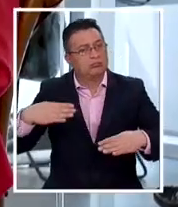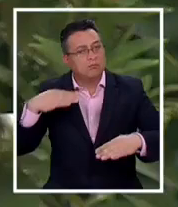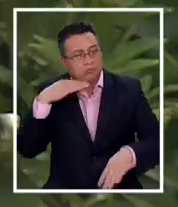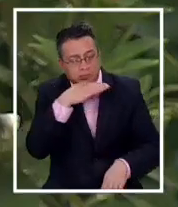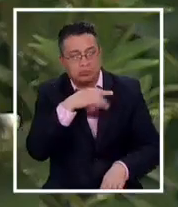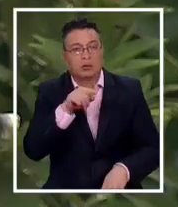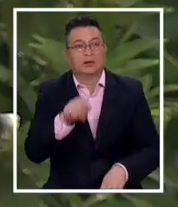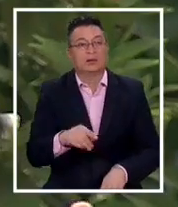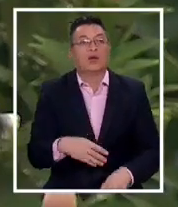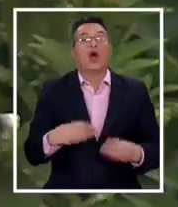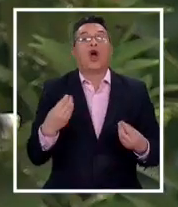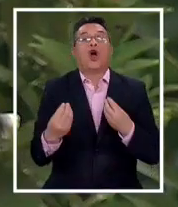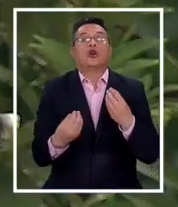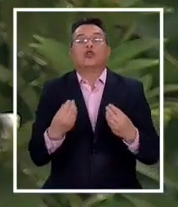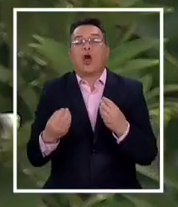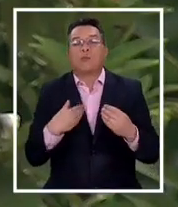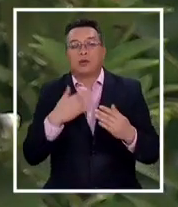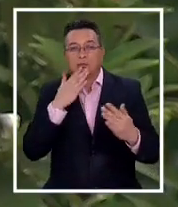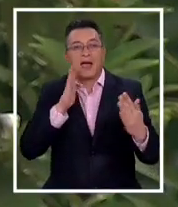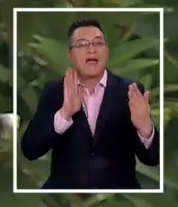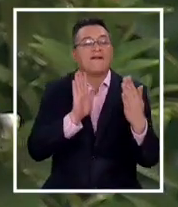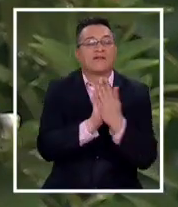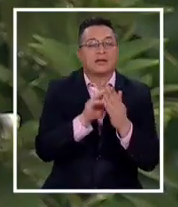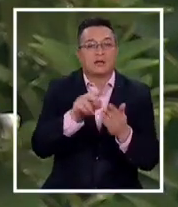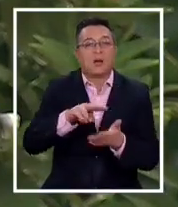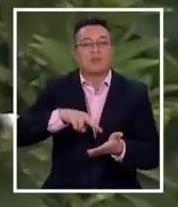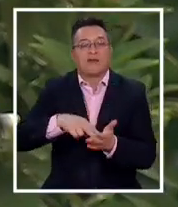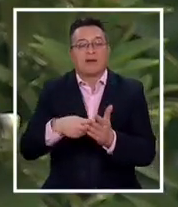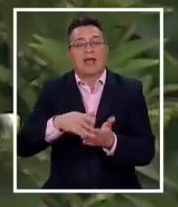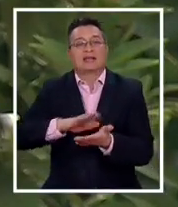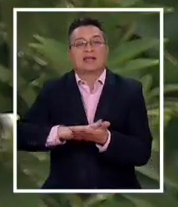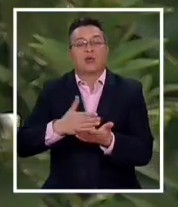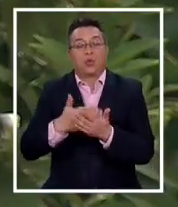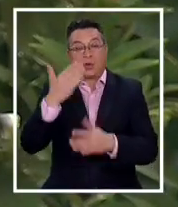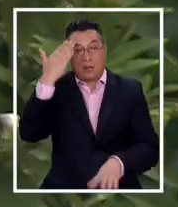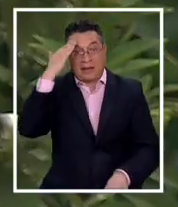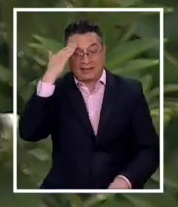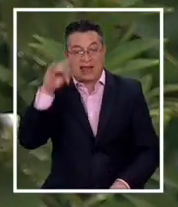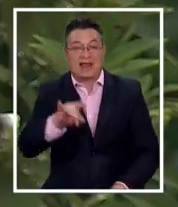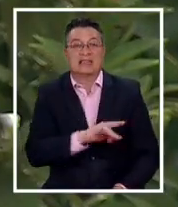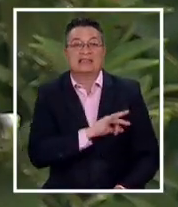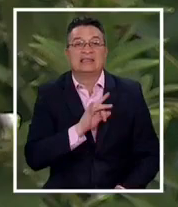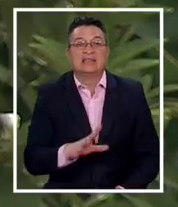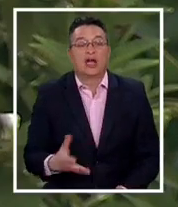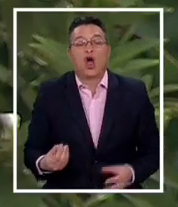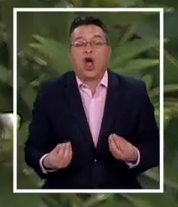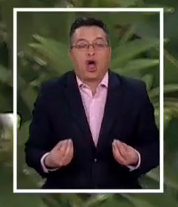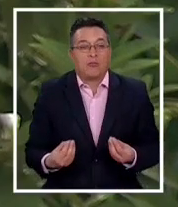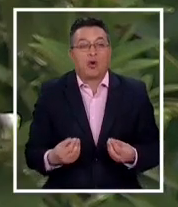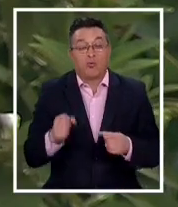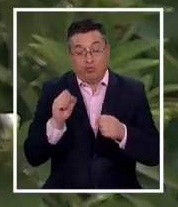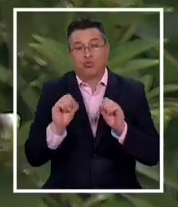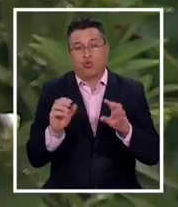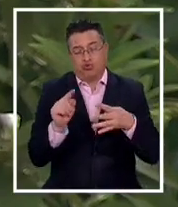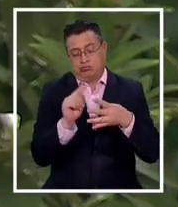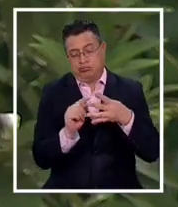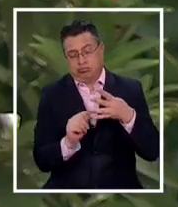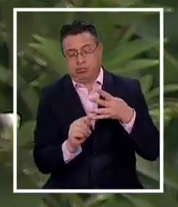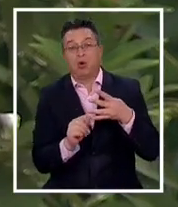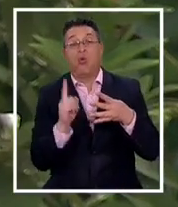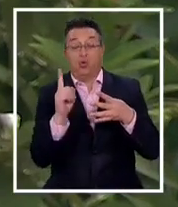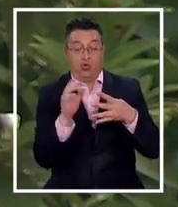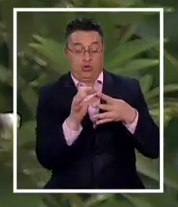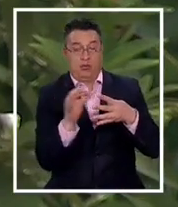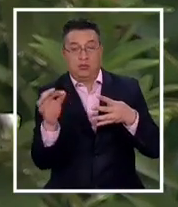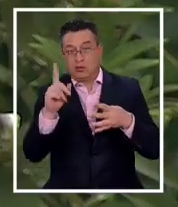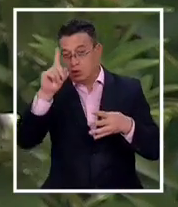patologías. ¿Cómo estamos enfrentando estos problemas de salud mental de los chilenos? A través de muchos medios, pero uno de ellos es